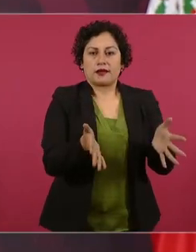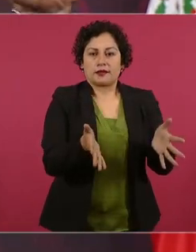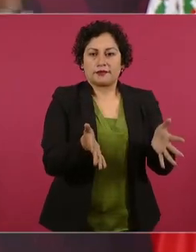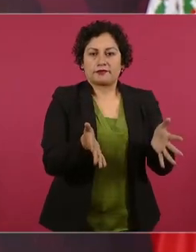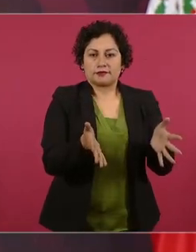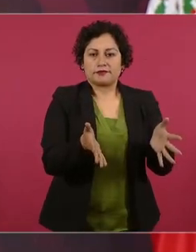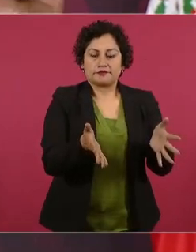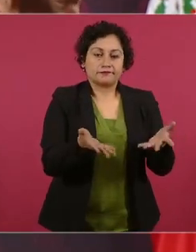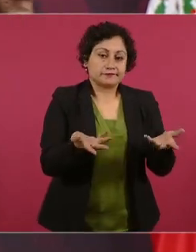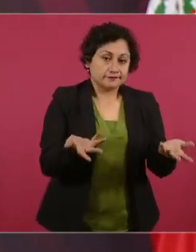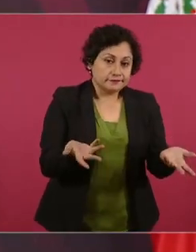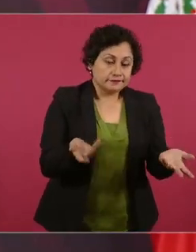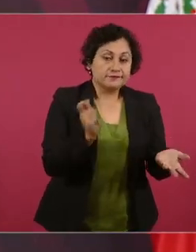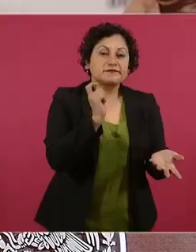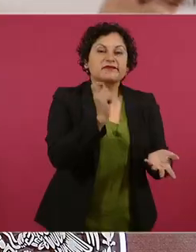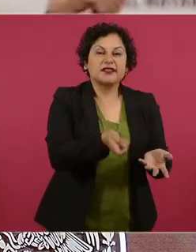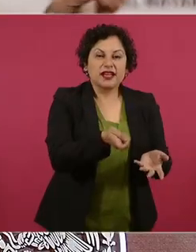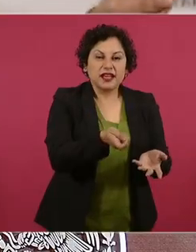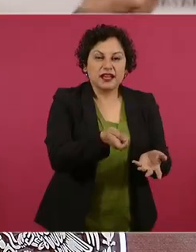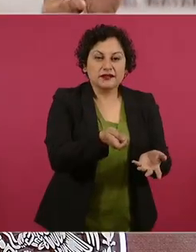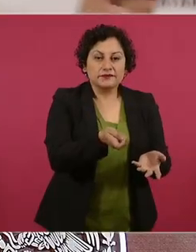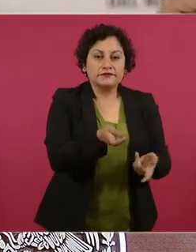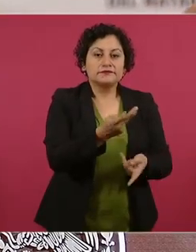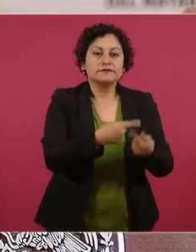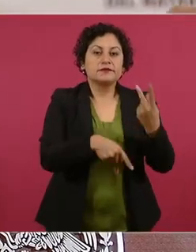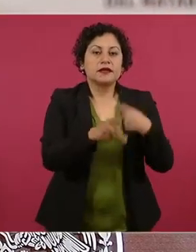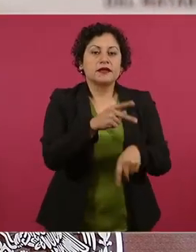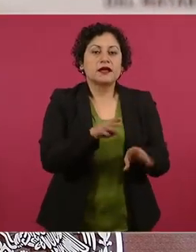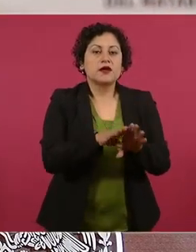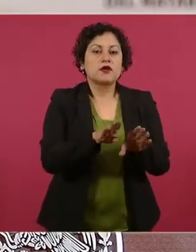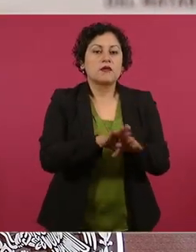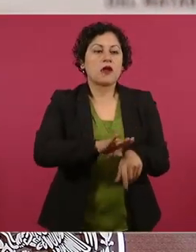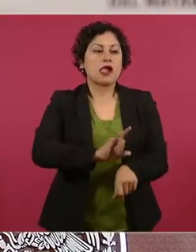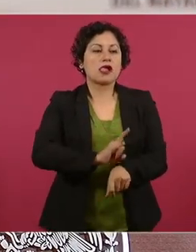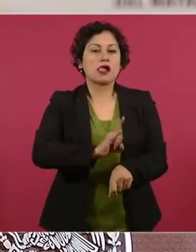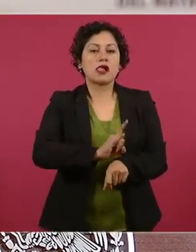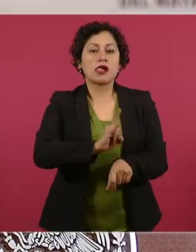y resultaba que nunca había utilidad.